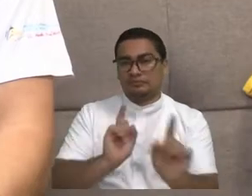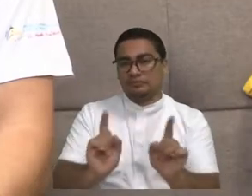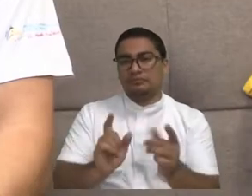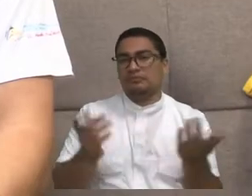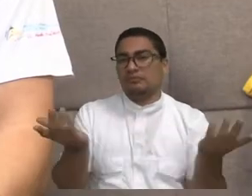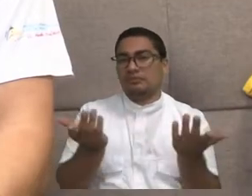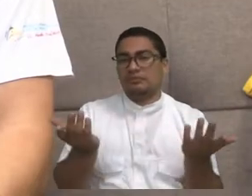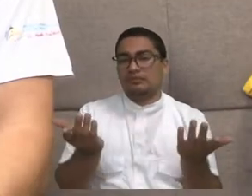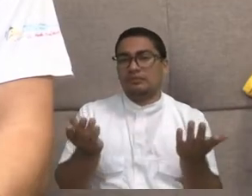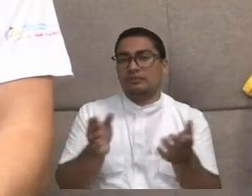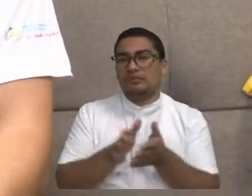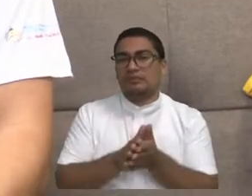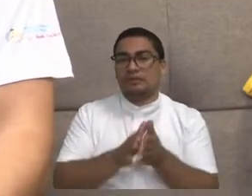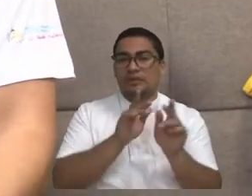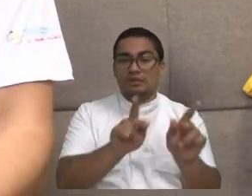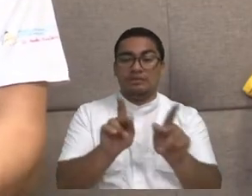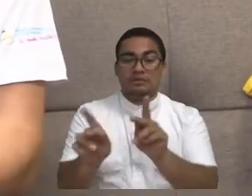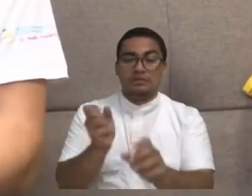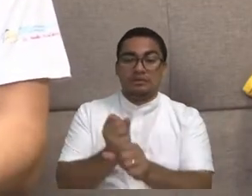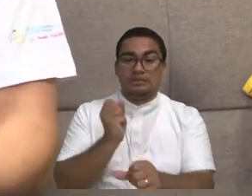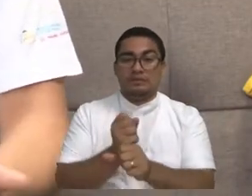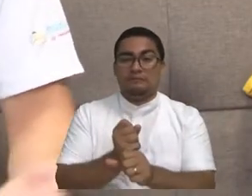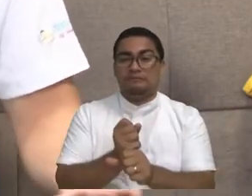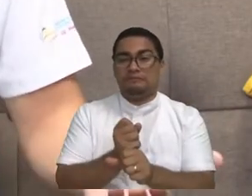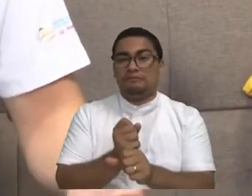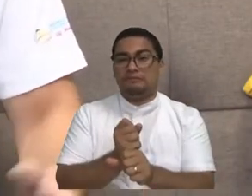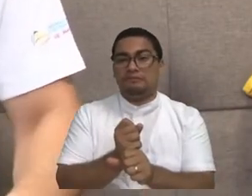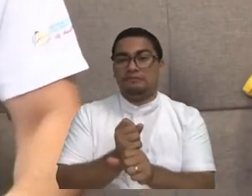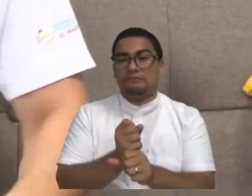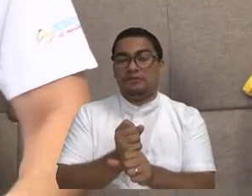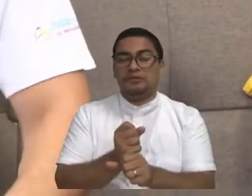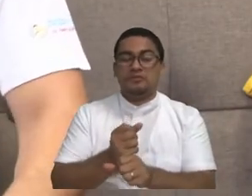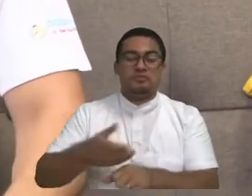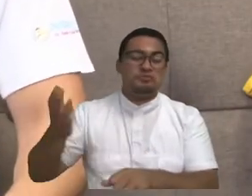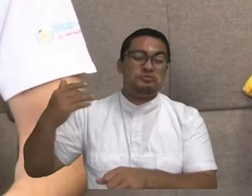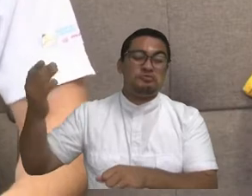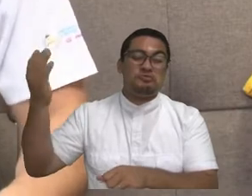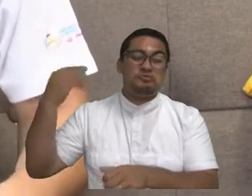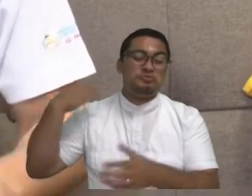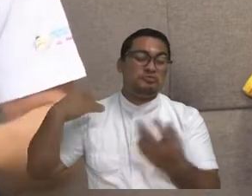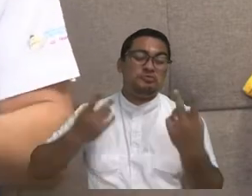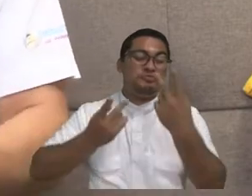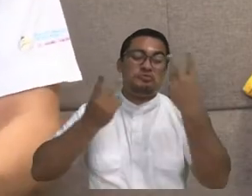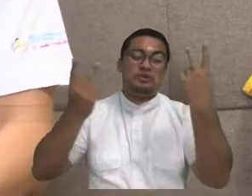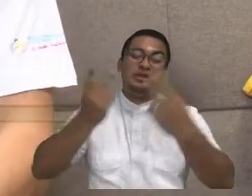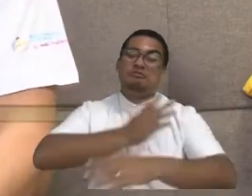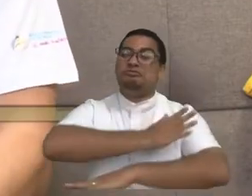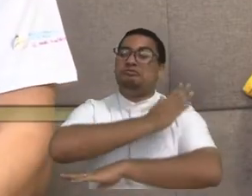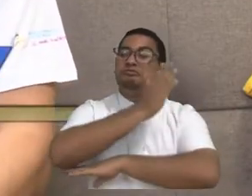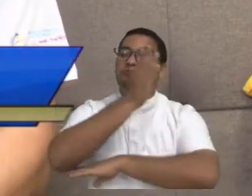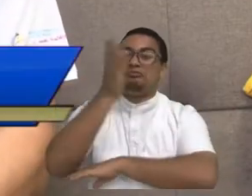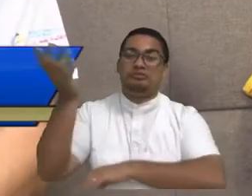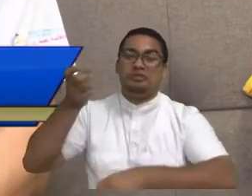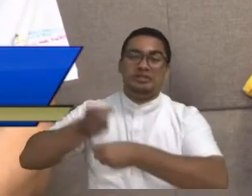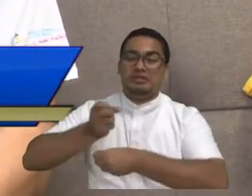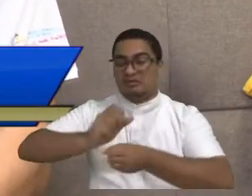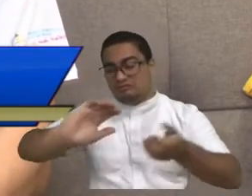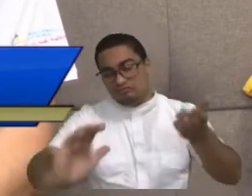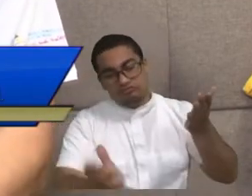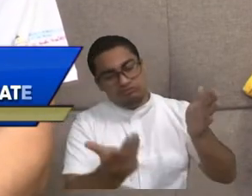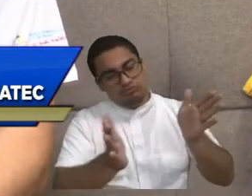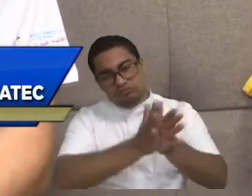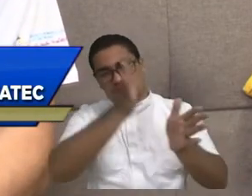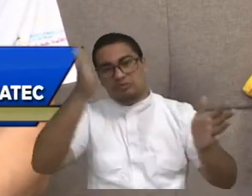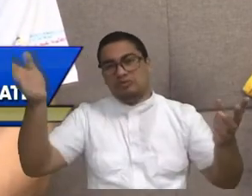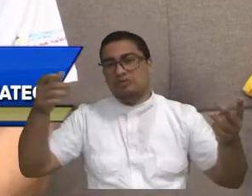certificación a trabajadores que tienen de toda su vida de ejercer un oficio o un puesto laboral pero que no tienen pues